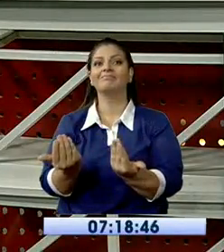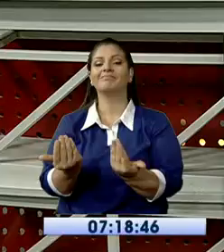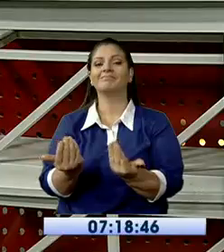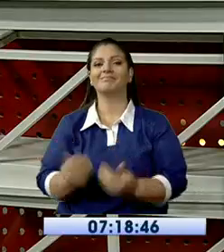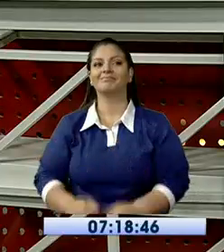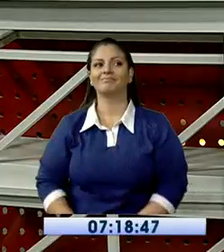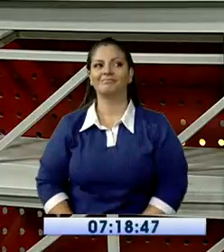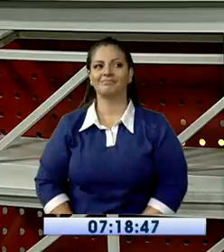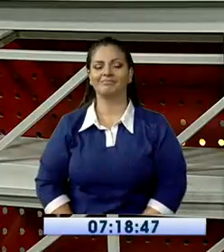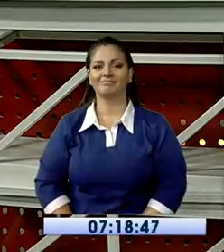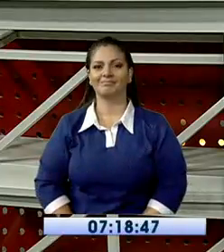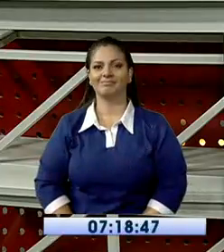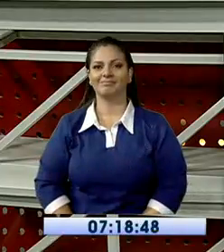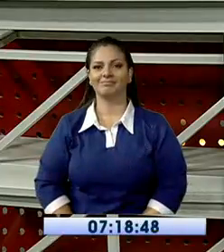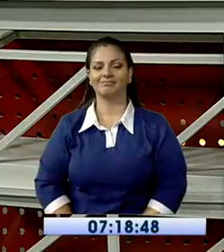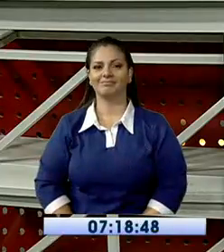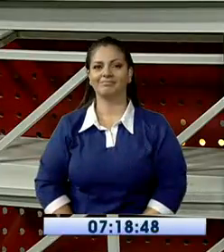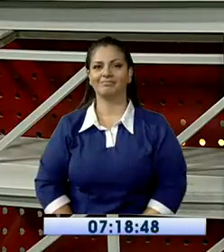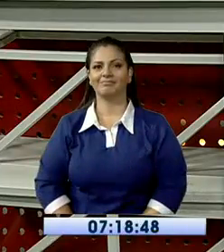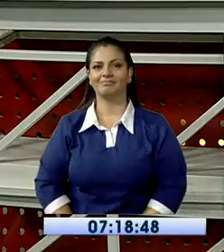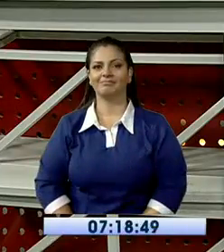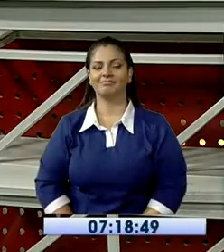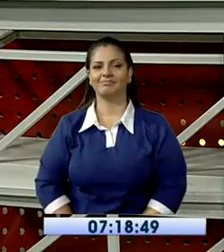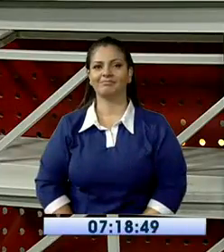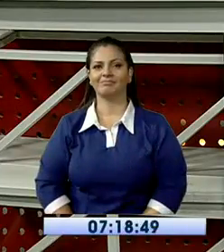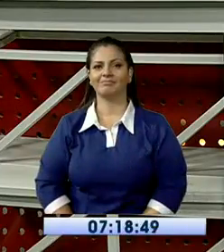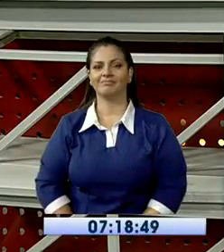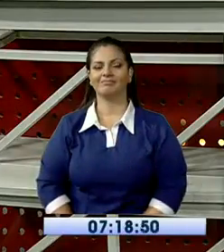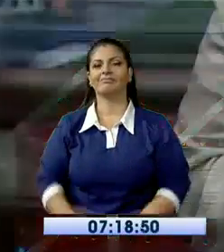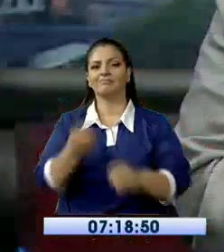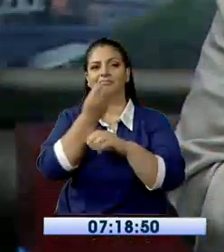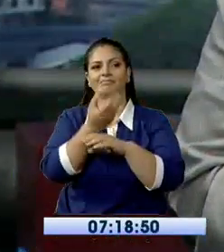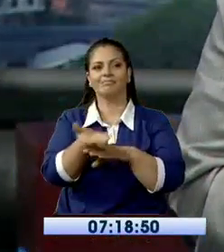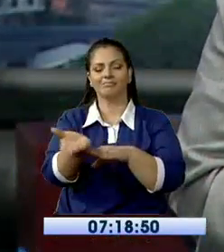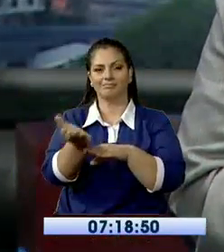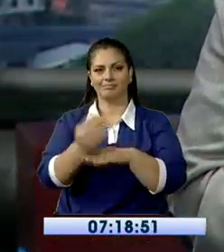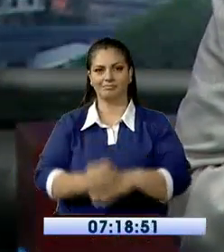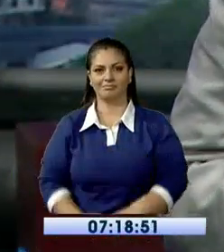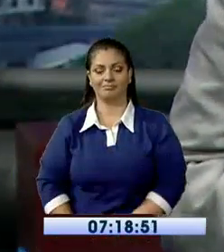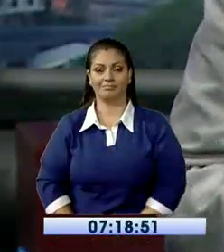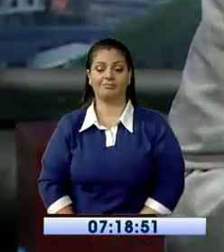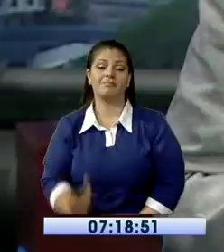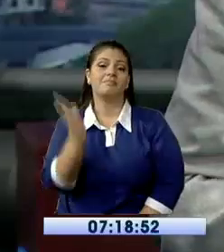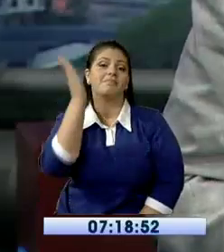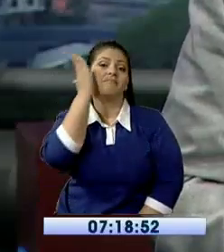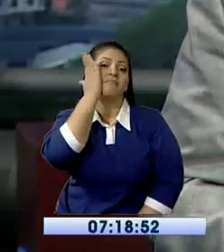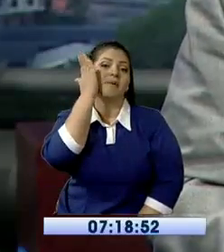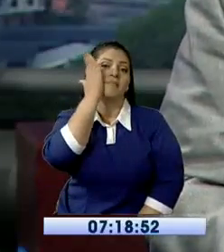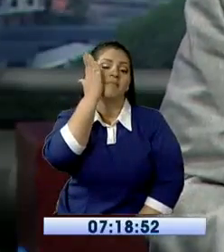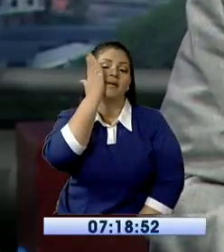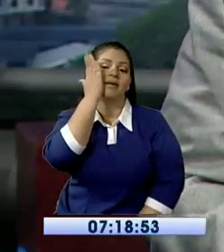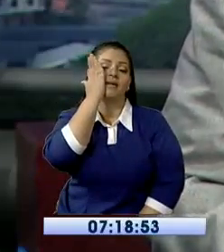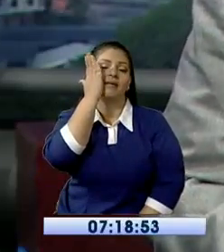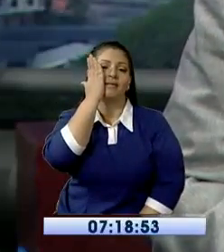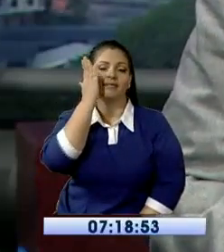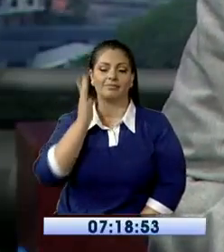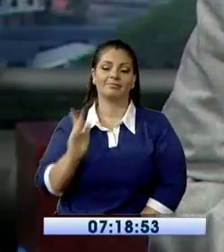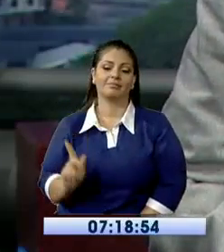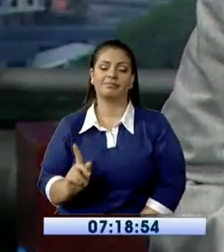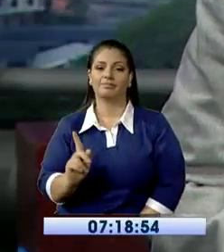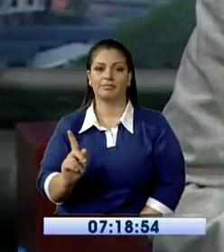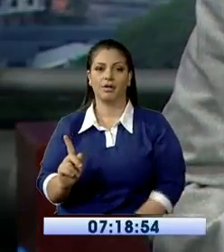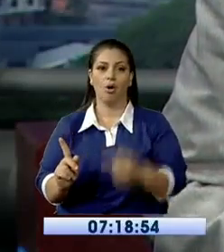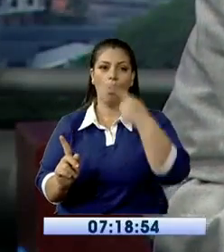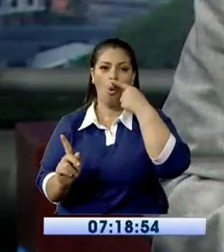veces, ¿no? Usted dice, ¿no? Bueno, aquí estamos con la información. Una madre de familia estuvo a punto de morir en manos de su ex